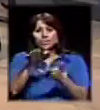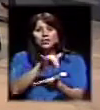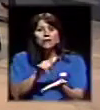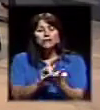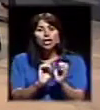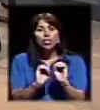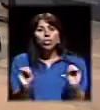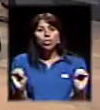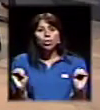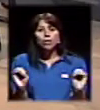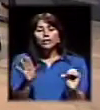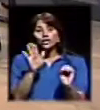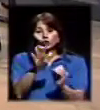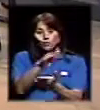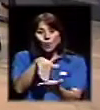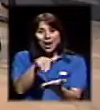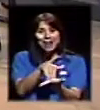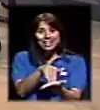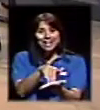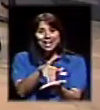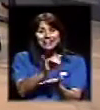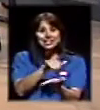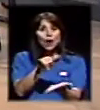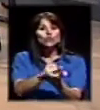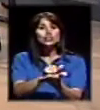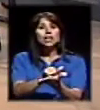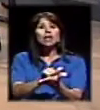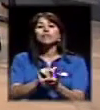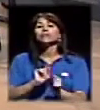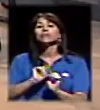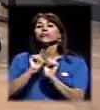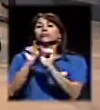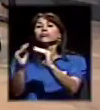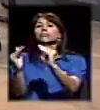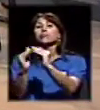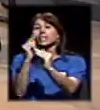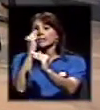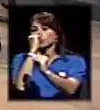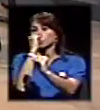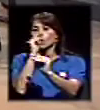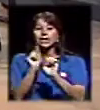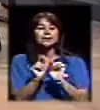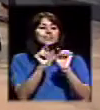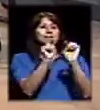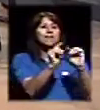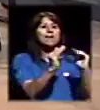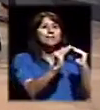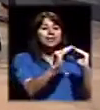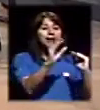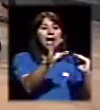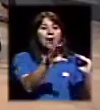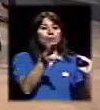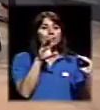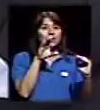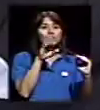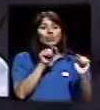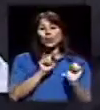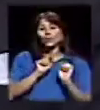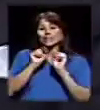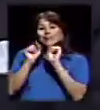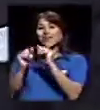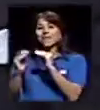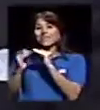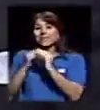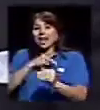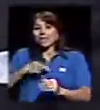élite, la Josefina, uh-huh, se vaya a vivir a Escazú o se vaya a vivir a Curriabat, ¿verdad? O se vaya a vivir a Flores, ¿verdad? Deja